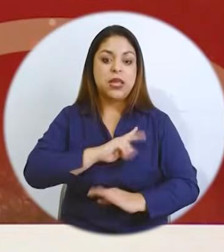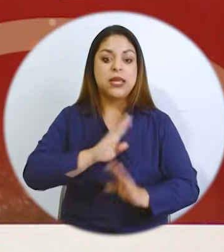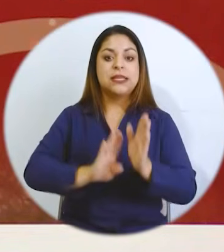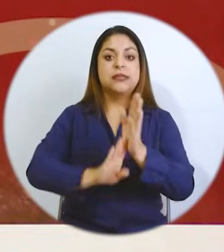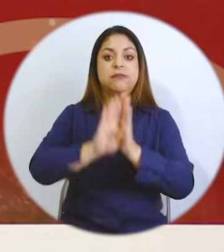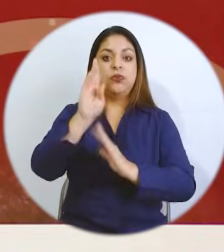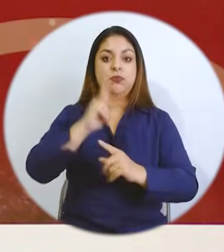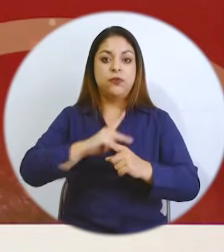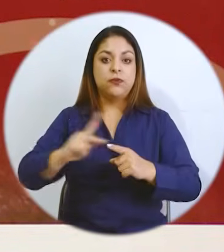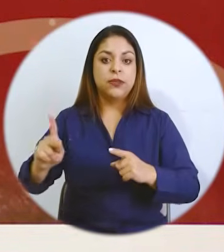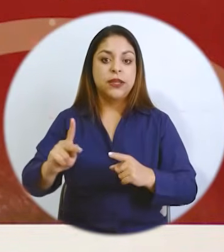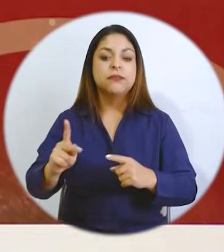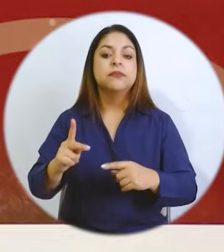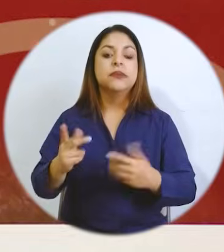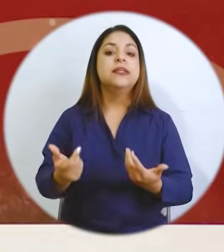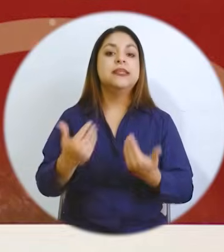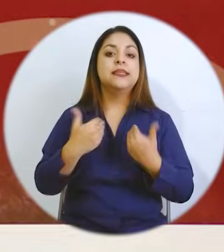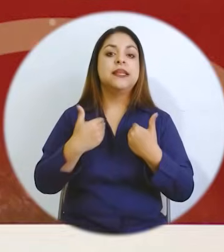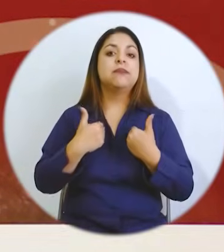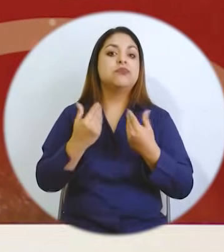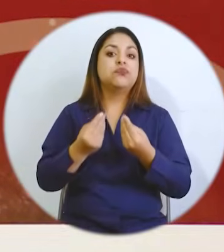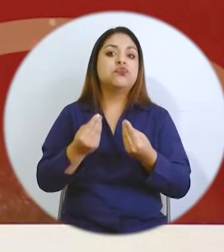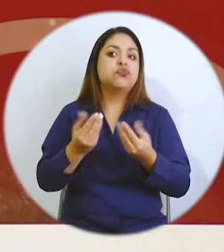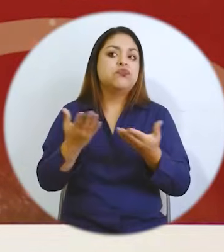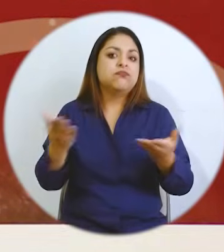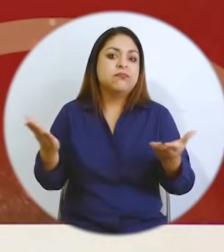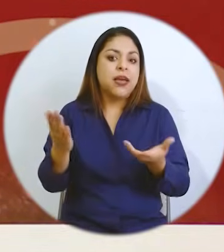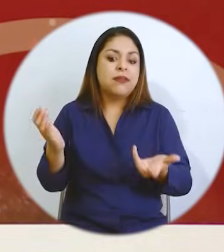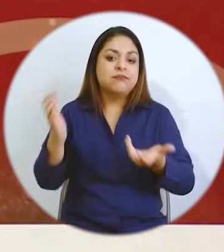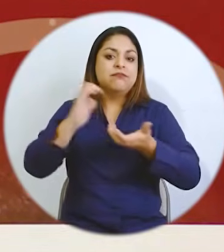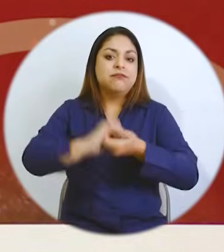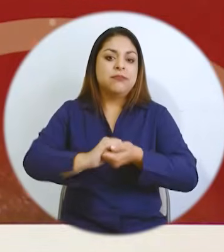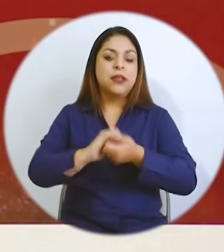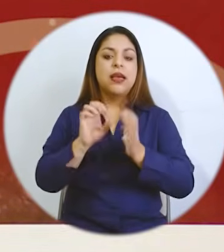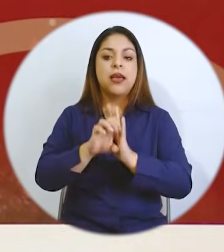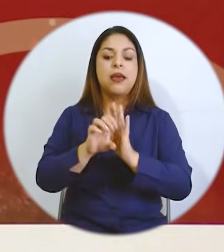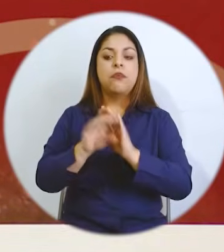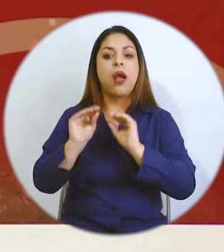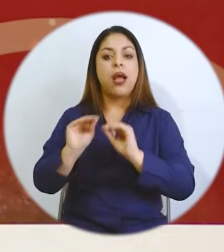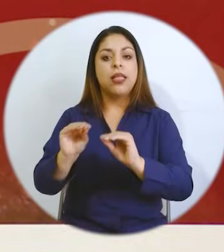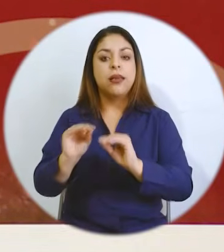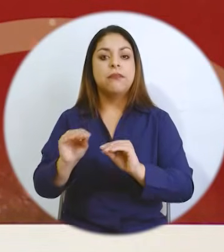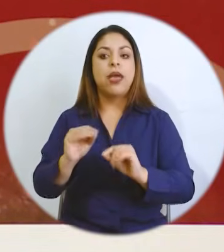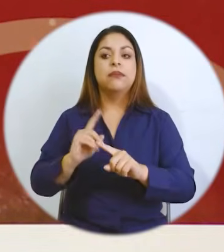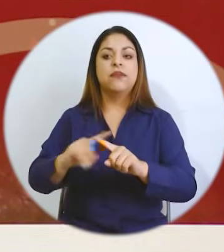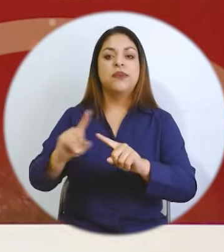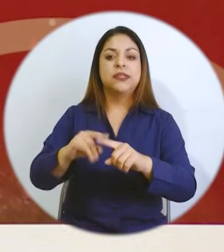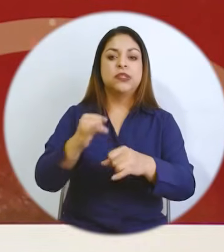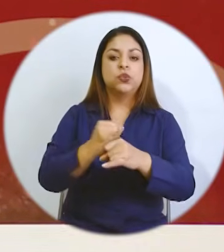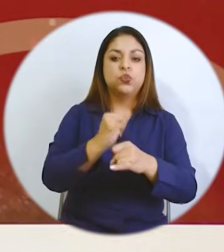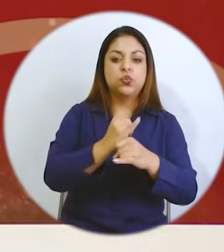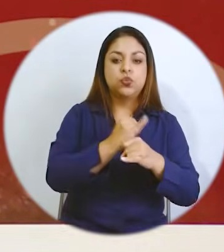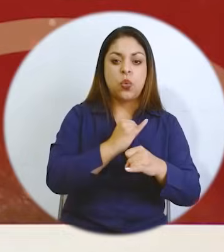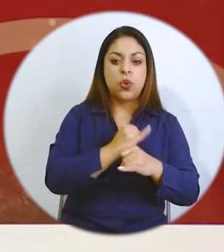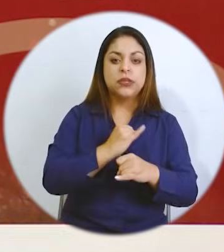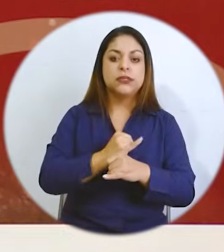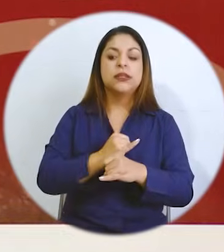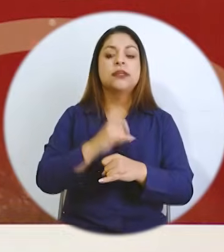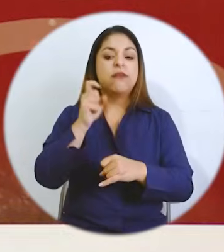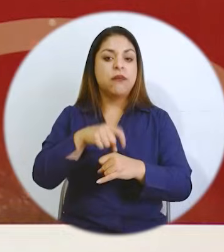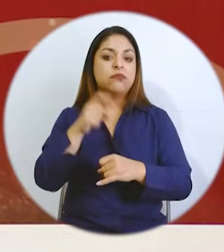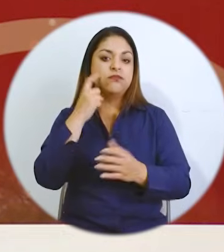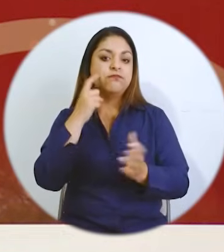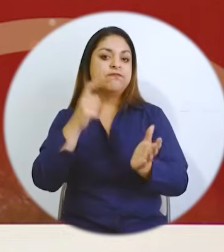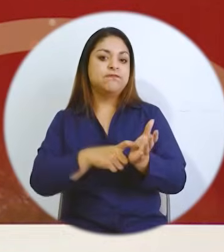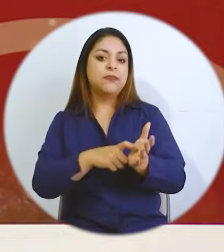crecimiento profesional en el sector. Y también tenemos muchísimos aliados estratégicos como la academia, diferentes instituciones, donde debo